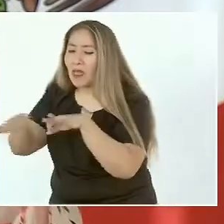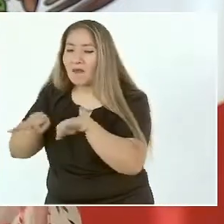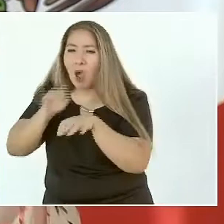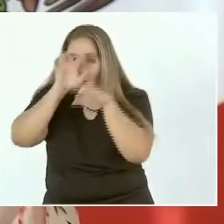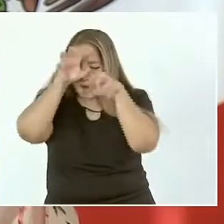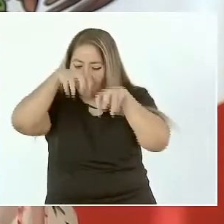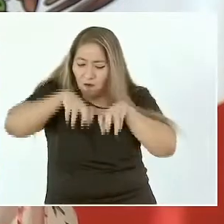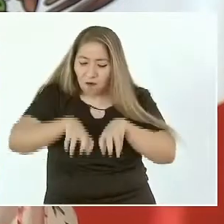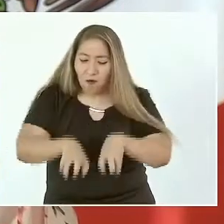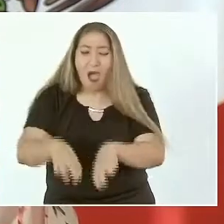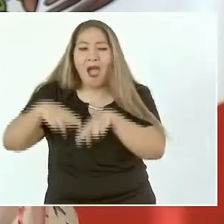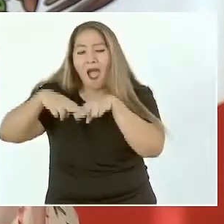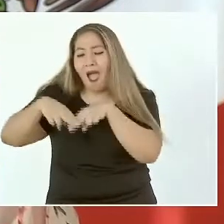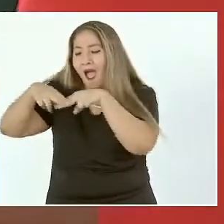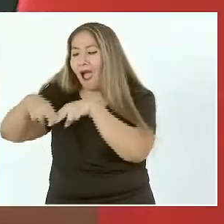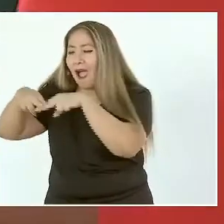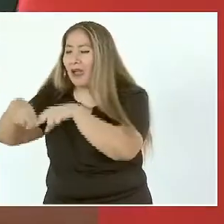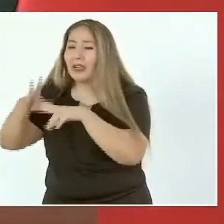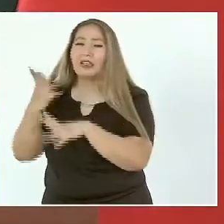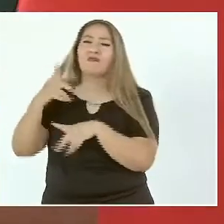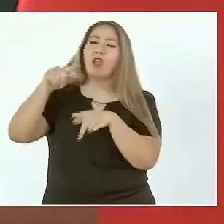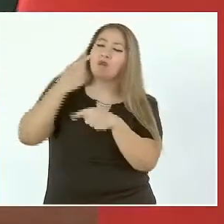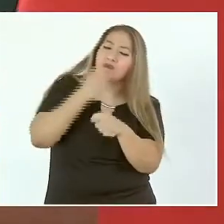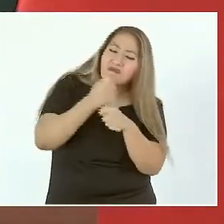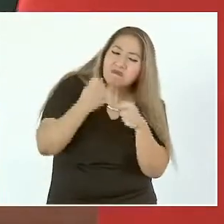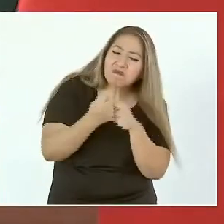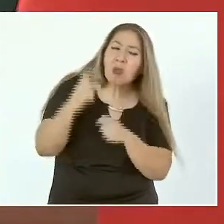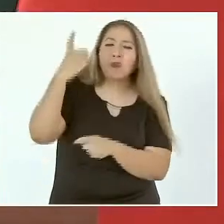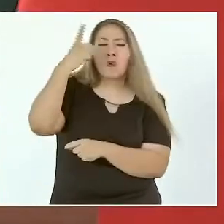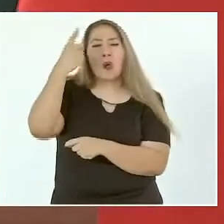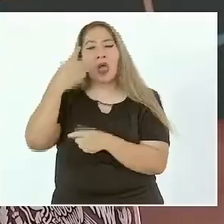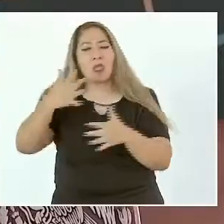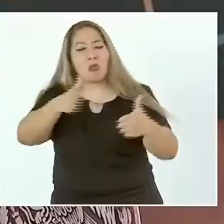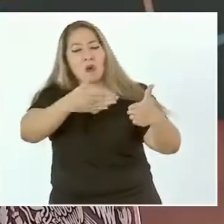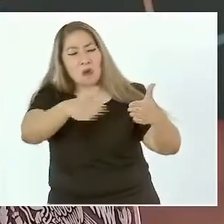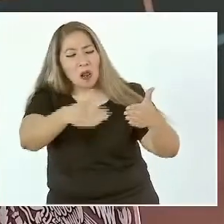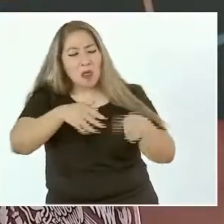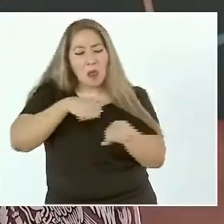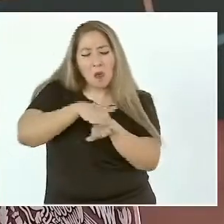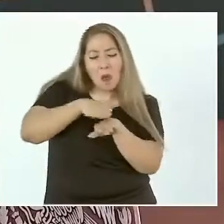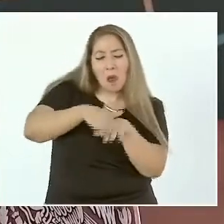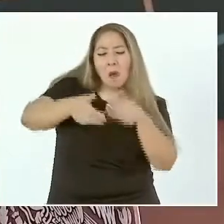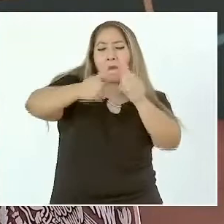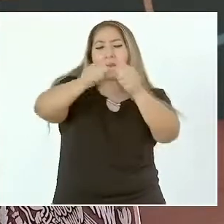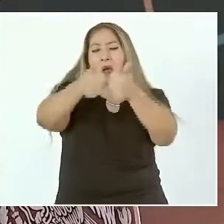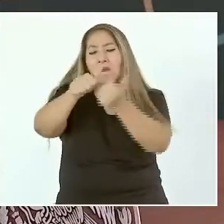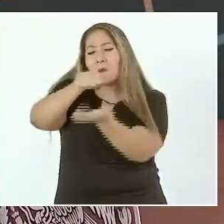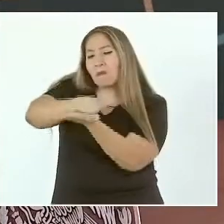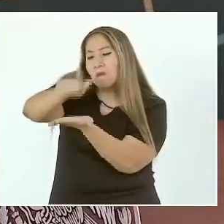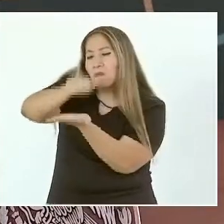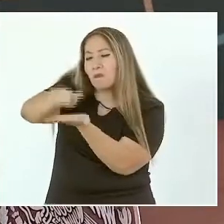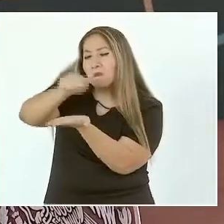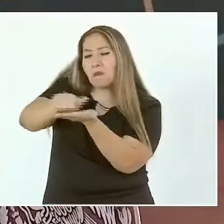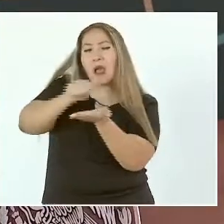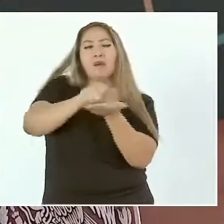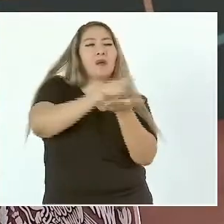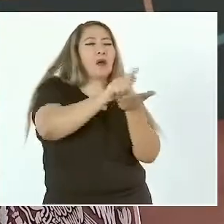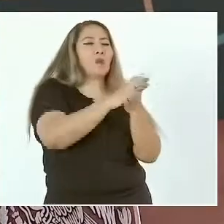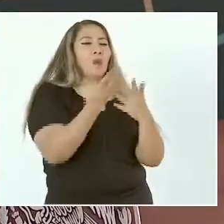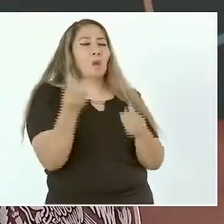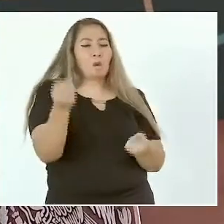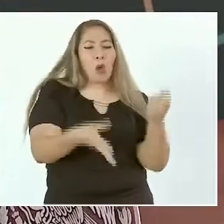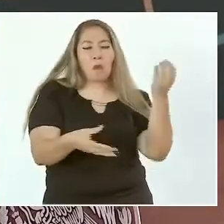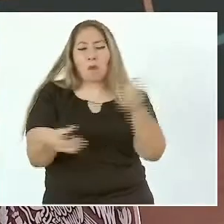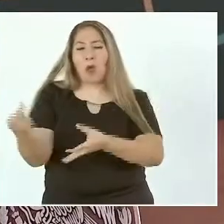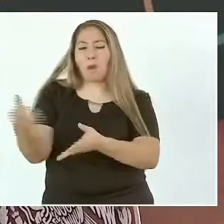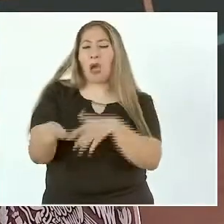minas, en los ferrocarriles y fueron tenderos, cocineros, zapateros, panaderos y lavanderos. Contribuyeron con su